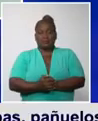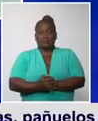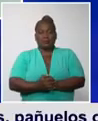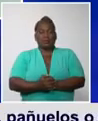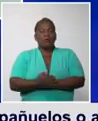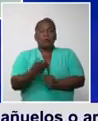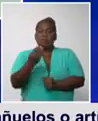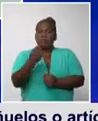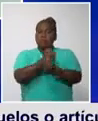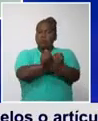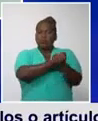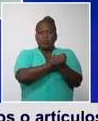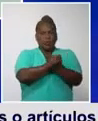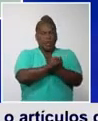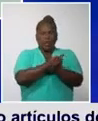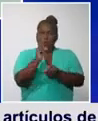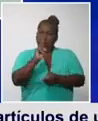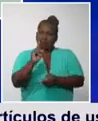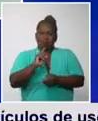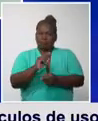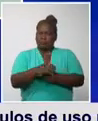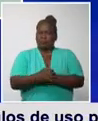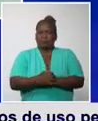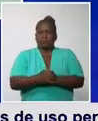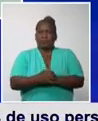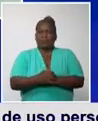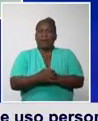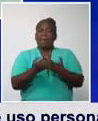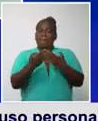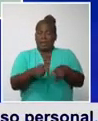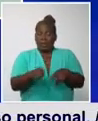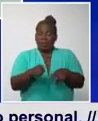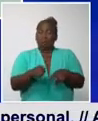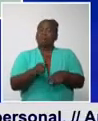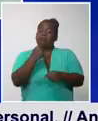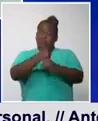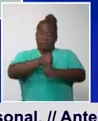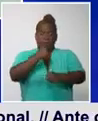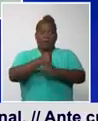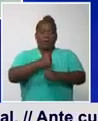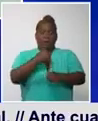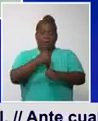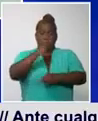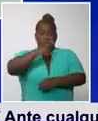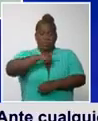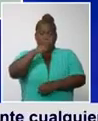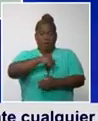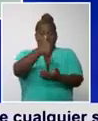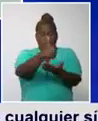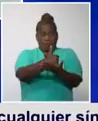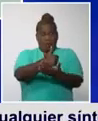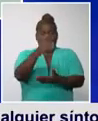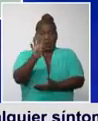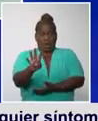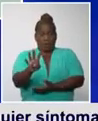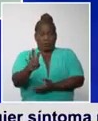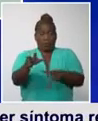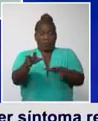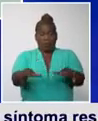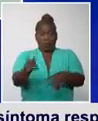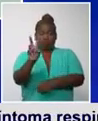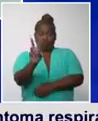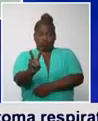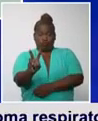riesgo, sin un riesgo importante, pero que vienen lográndolo. Ciego de Ávila municipio con 4, Morón con 2